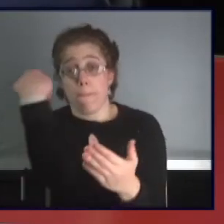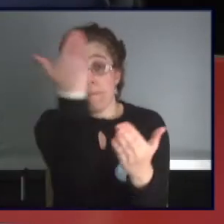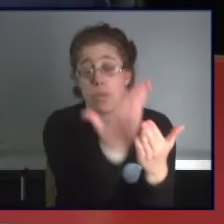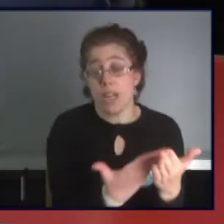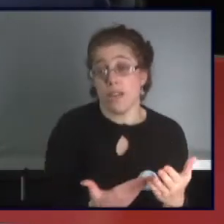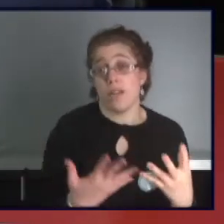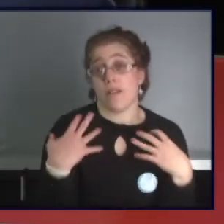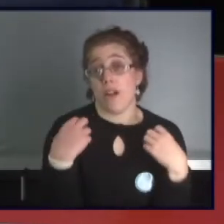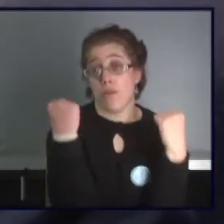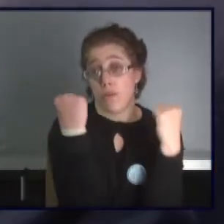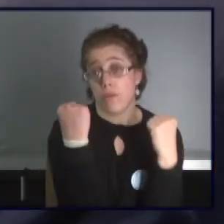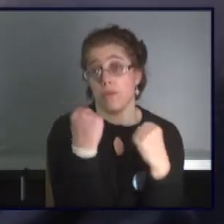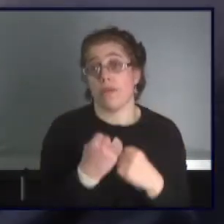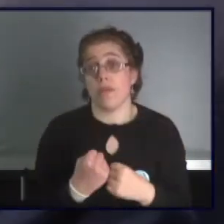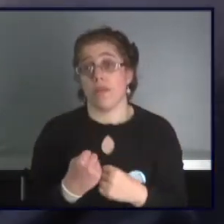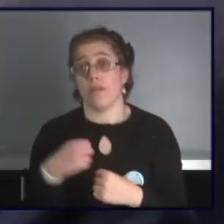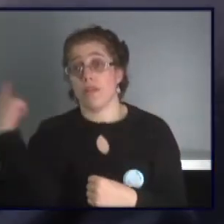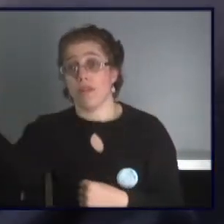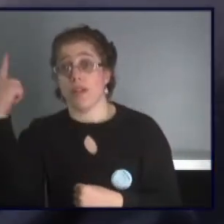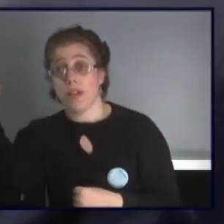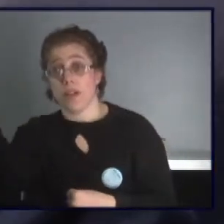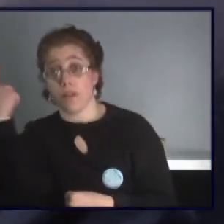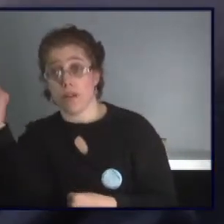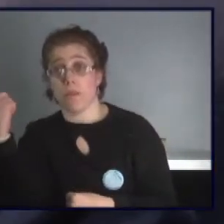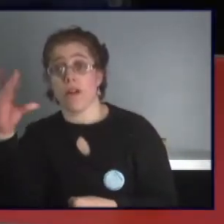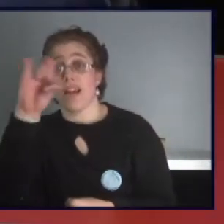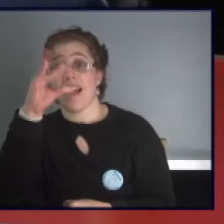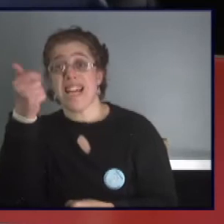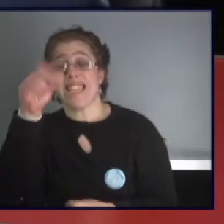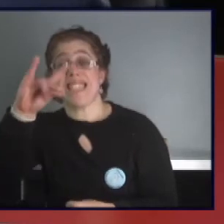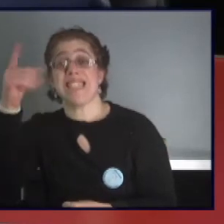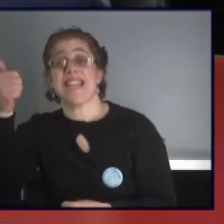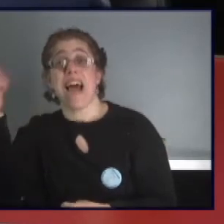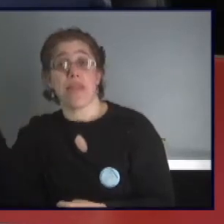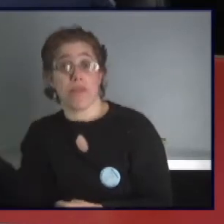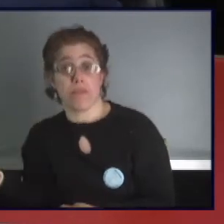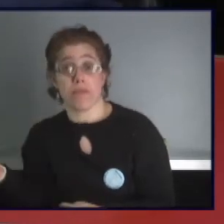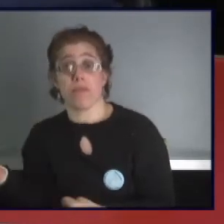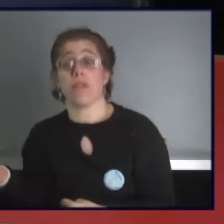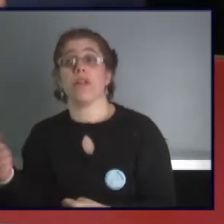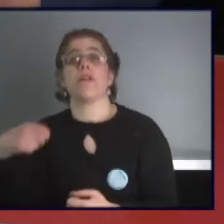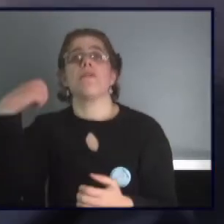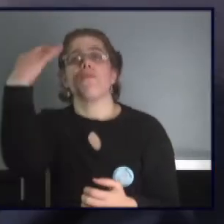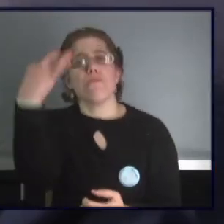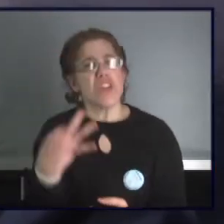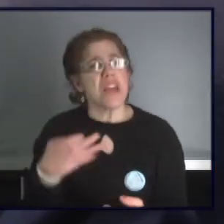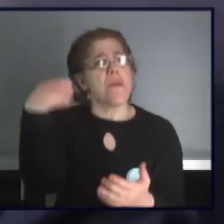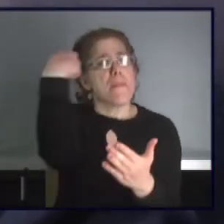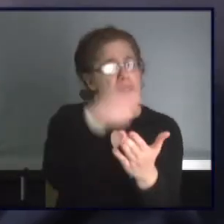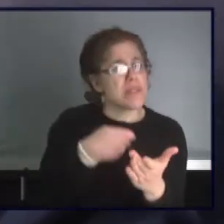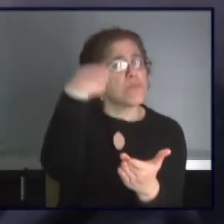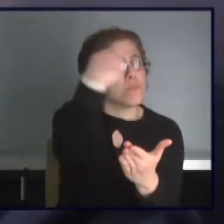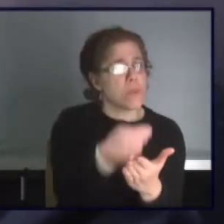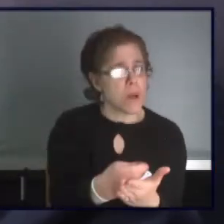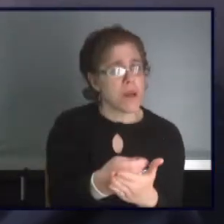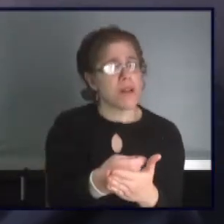salud dirigido por el estado bien presupuestado donde la salud pública